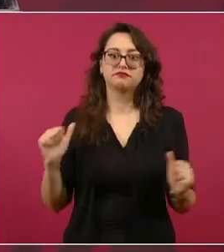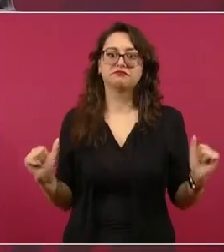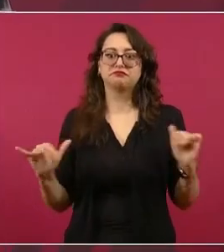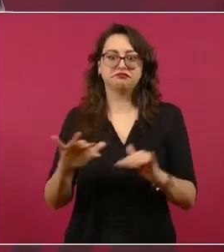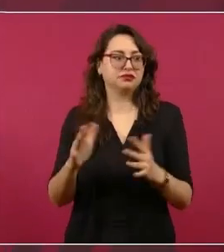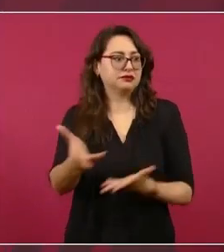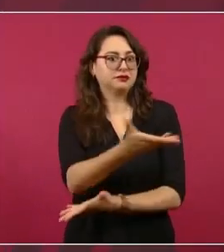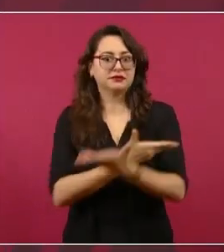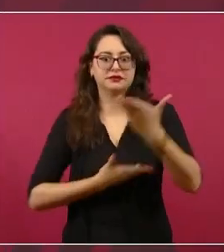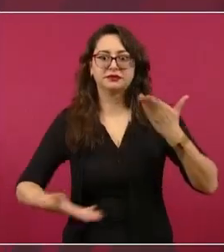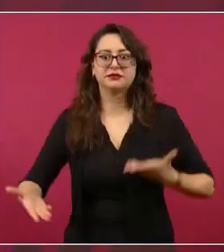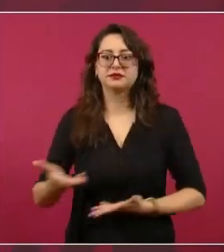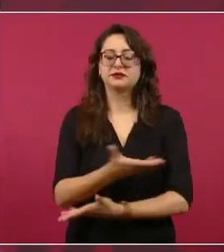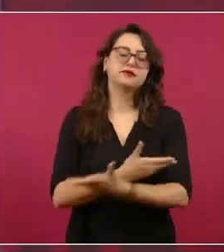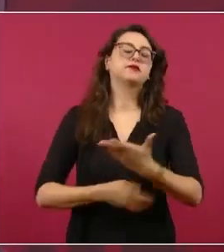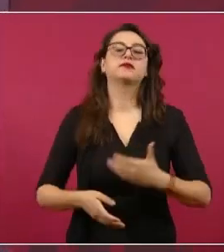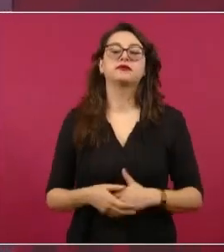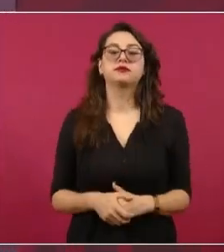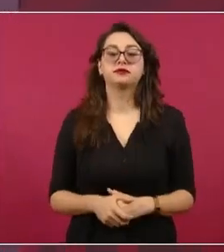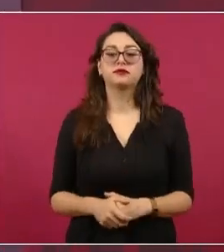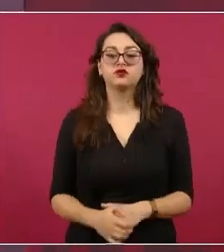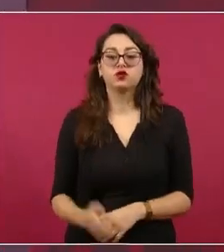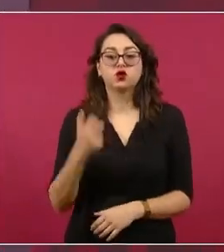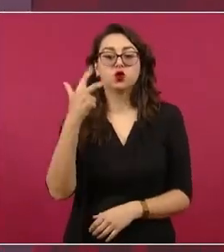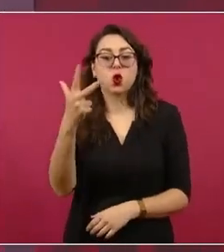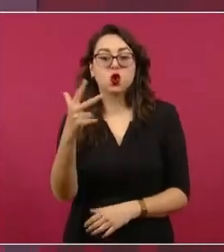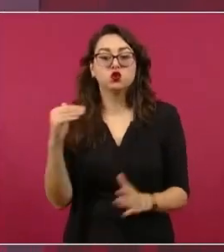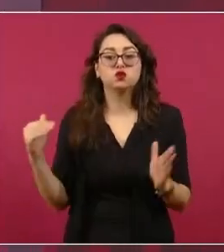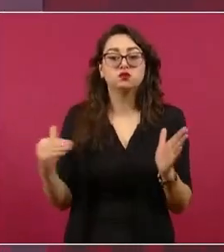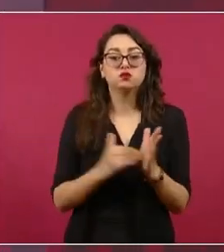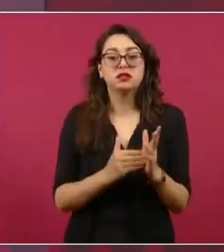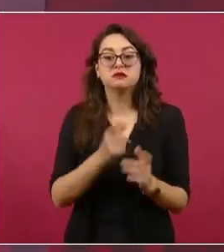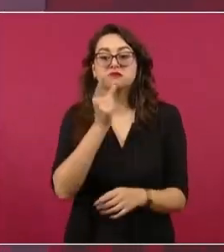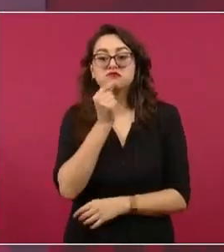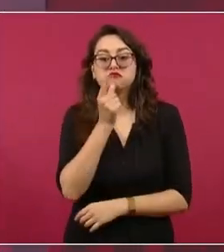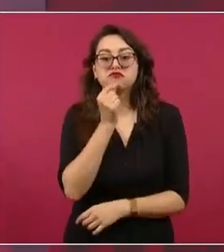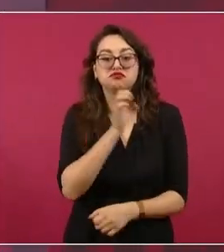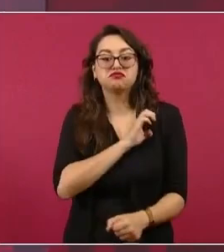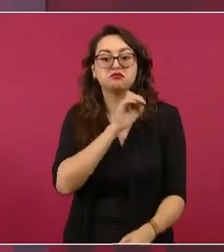pero además con muy malos antecedentes,